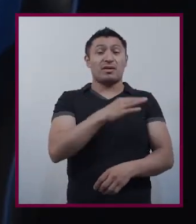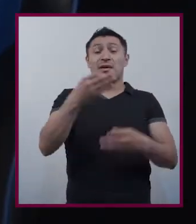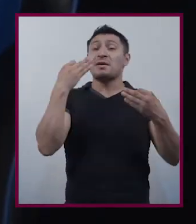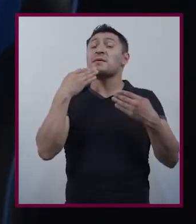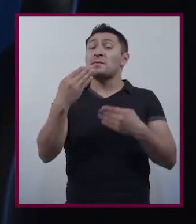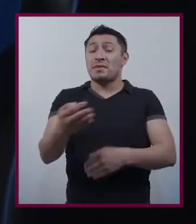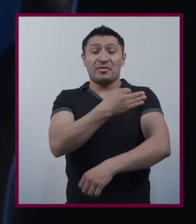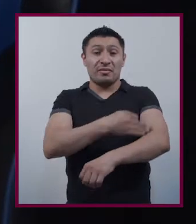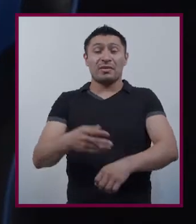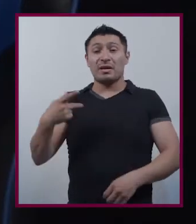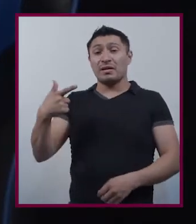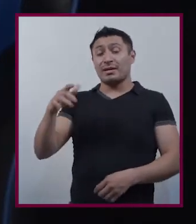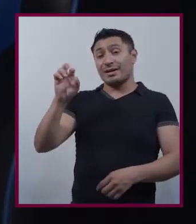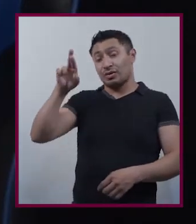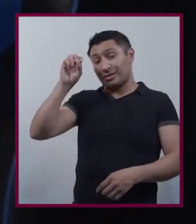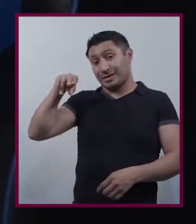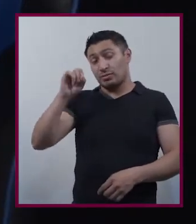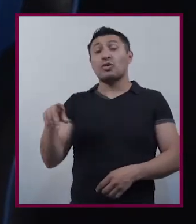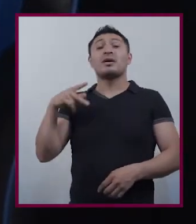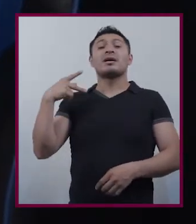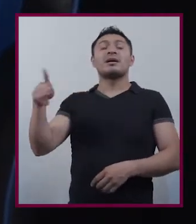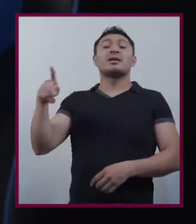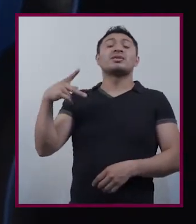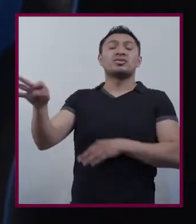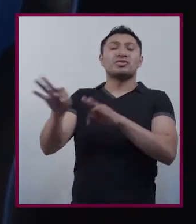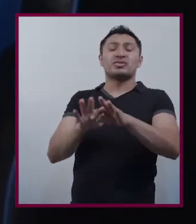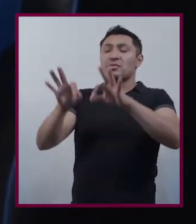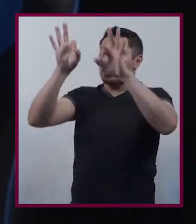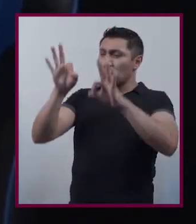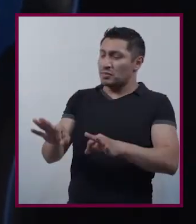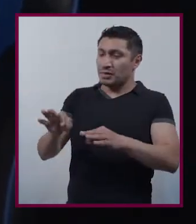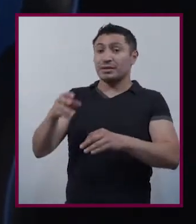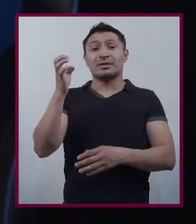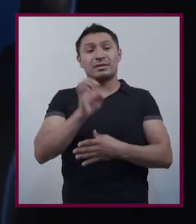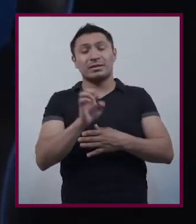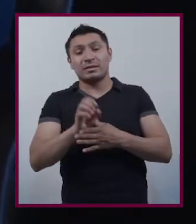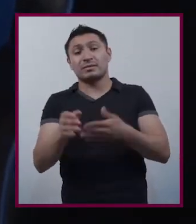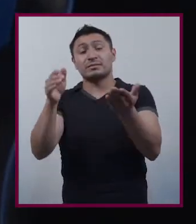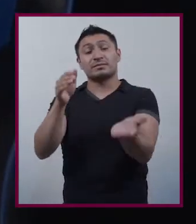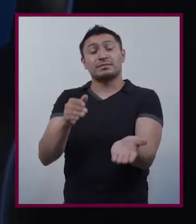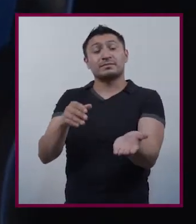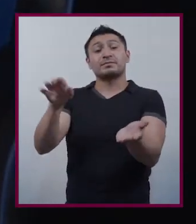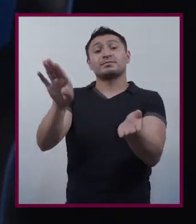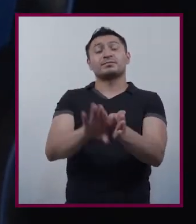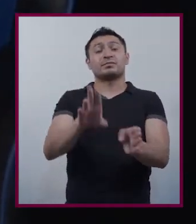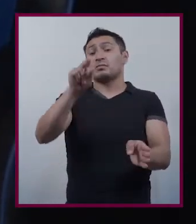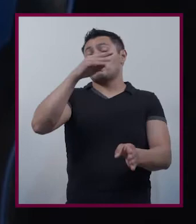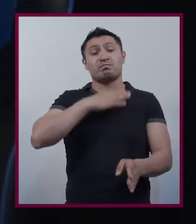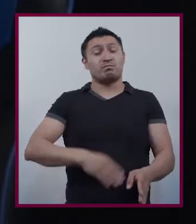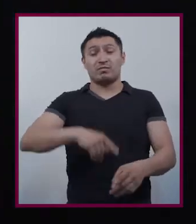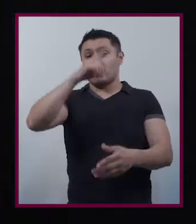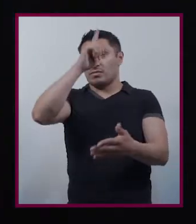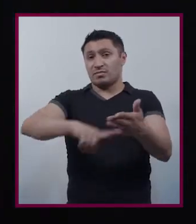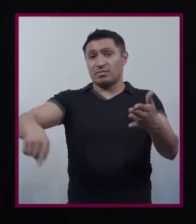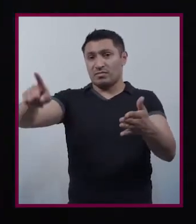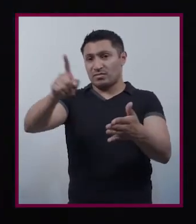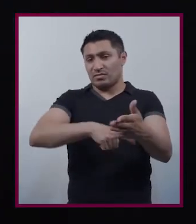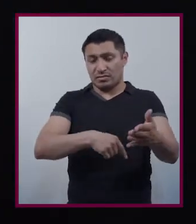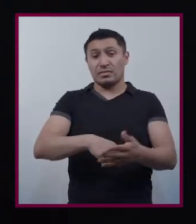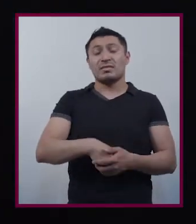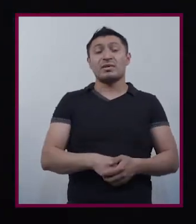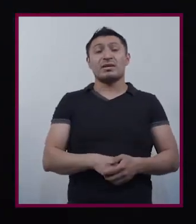Jerónimo apeló al empleo honorífico de don Antonio. Así que la solicitud se decretó como injusta y se canceló. Sin